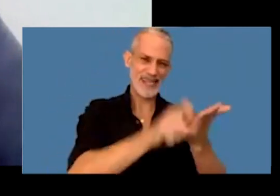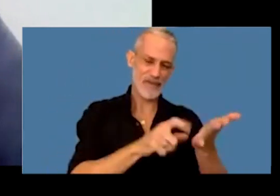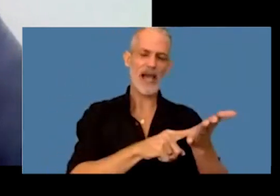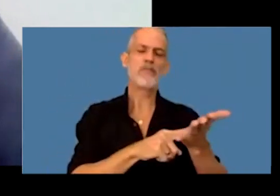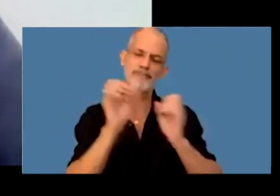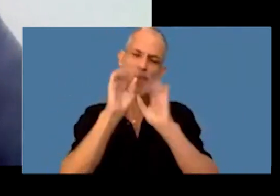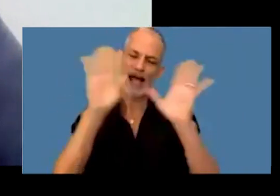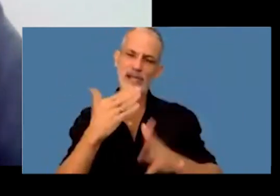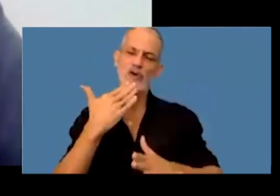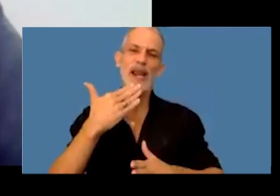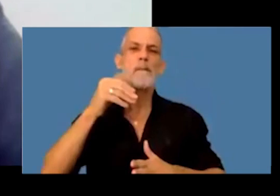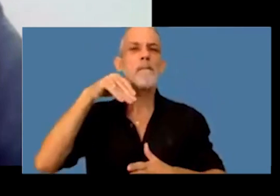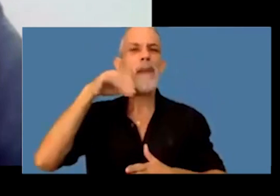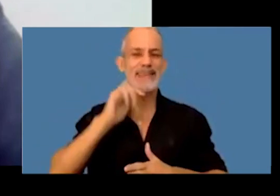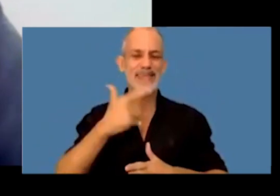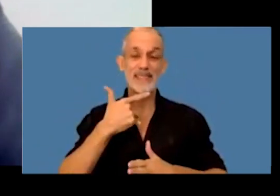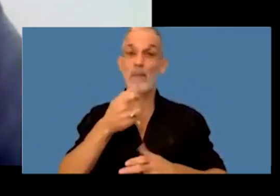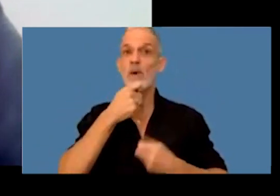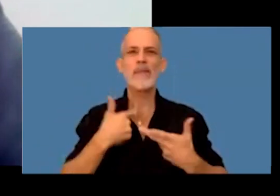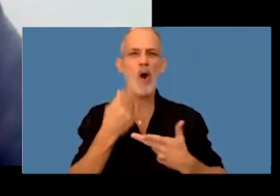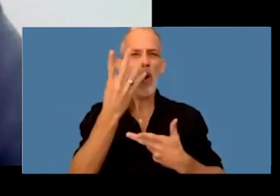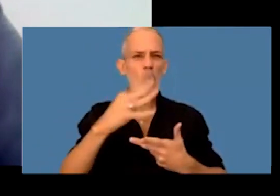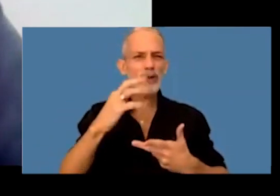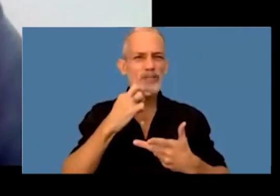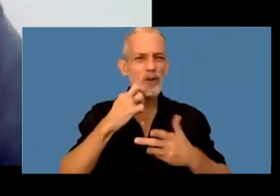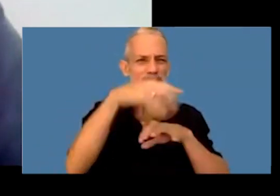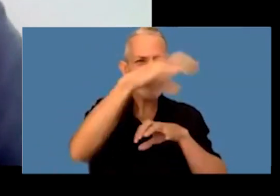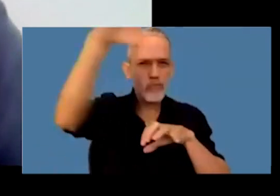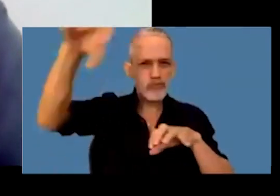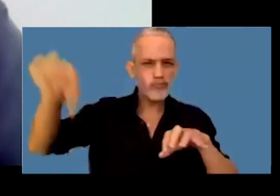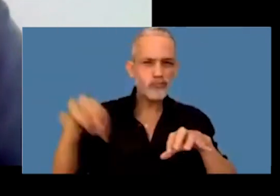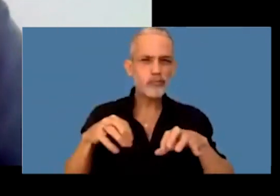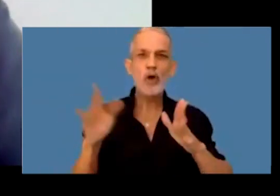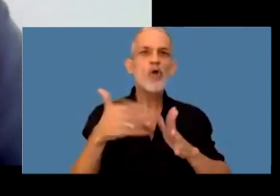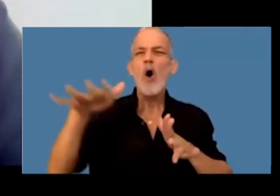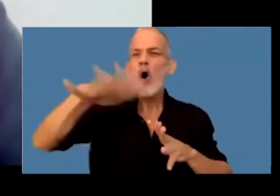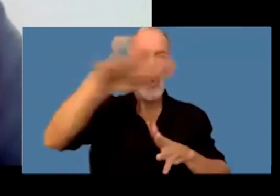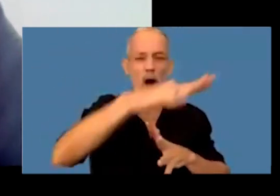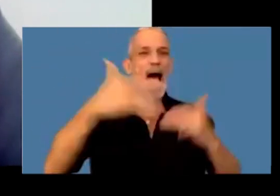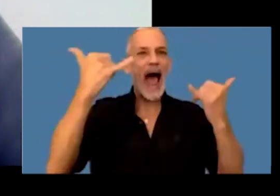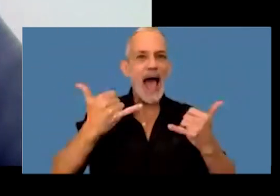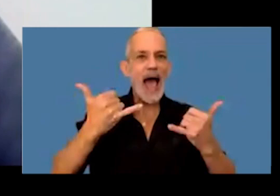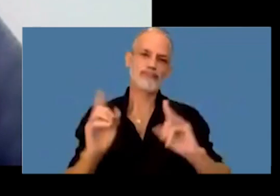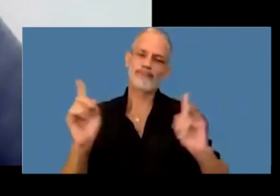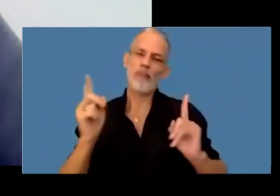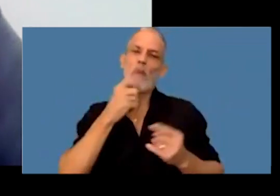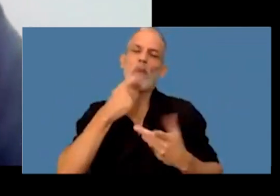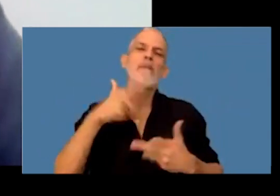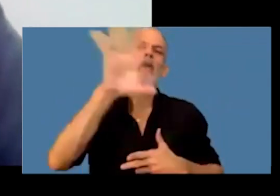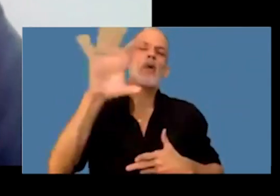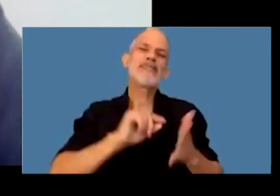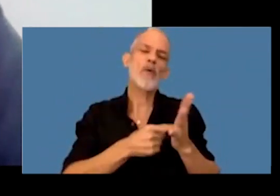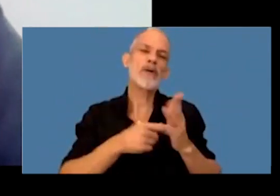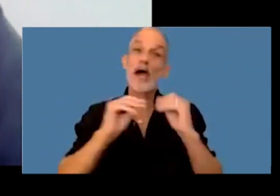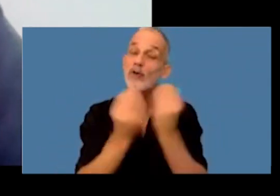ejemplo, digo, estas 419 juntas evaluadoras, no en todas las localidades están presentes, ¿sí? Por ejemplo, en la provincia de Buenos Aires son 160